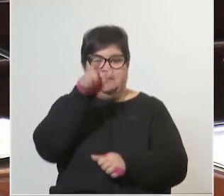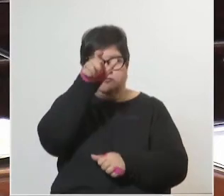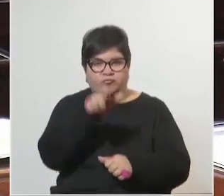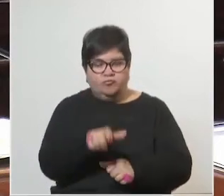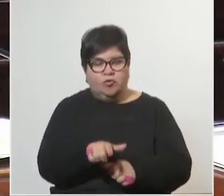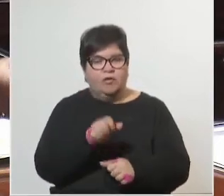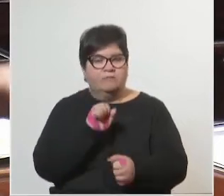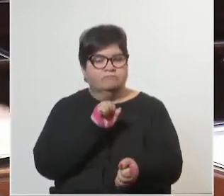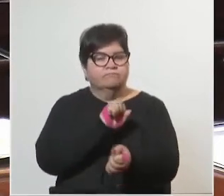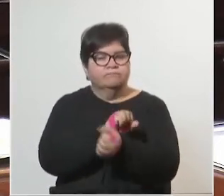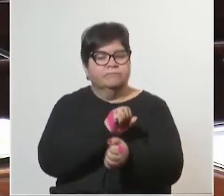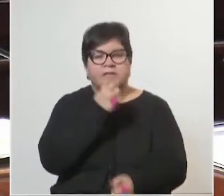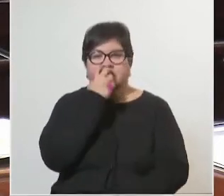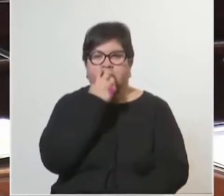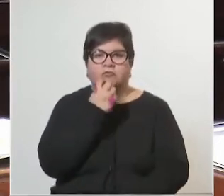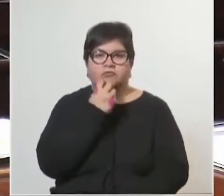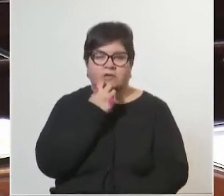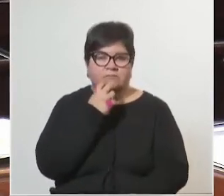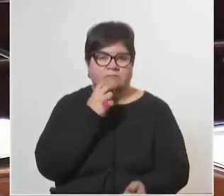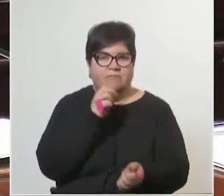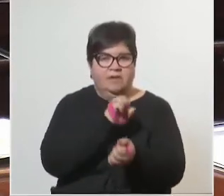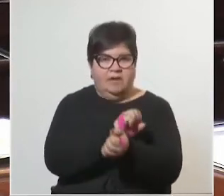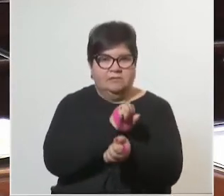José, en el medio de San José.